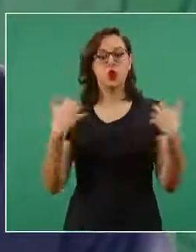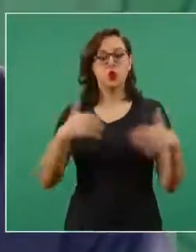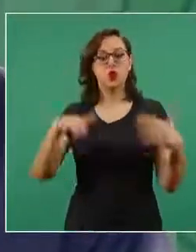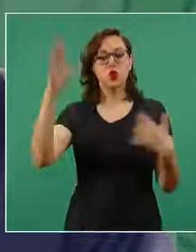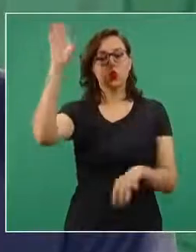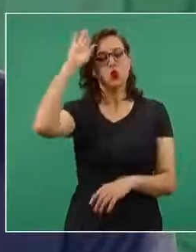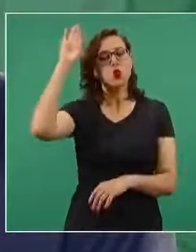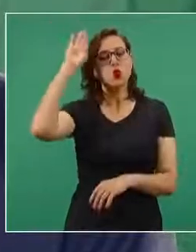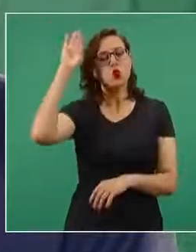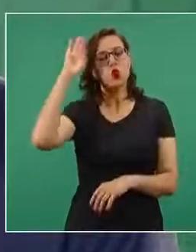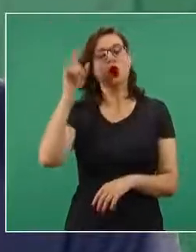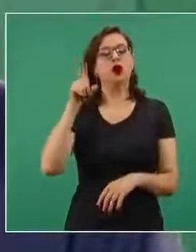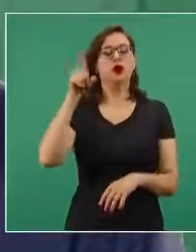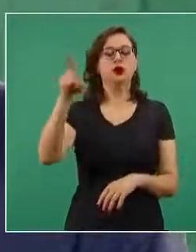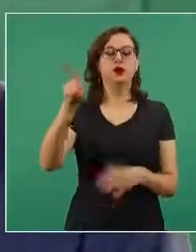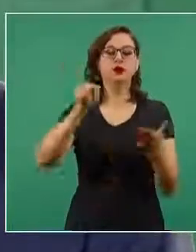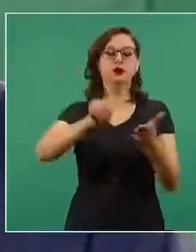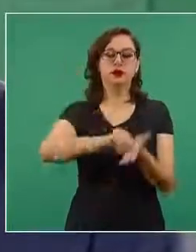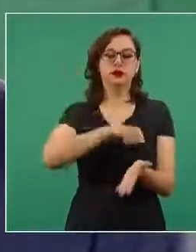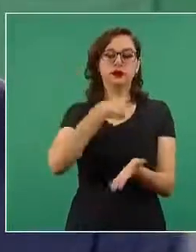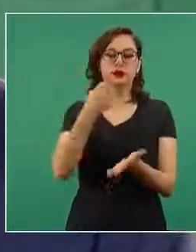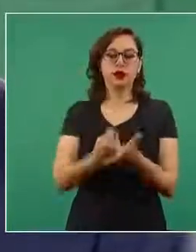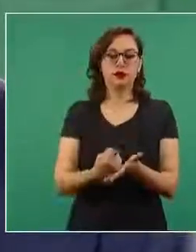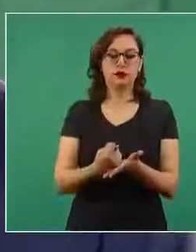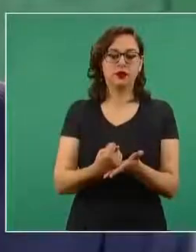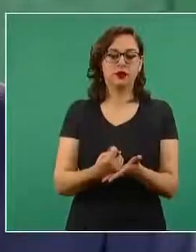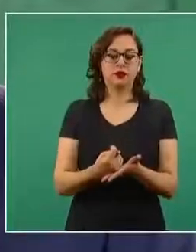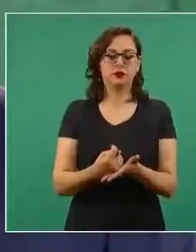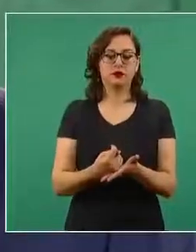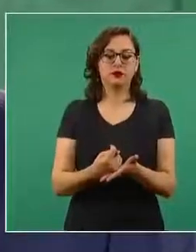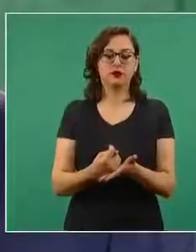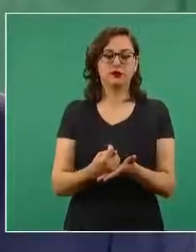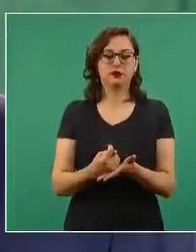el de Tamaulipas,